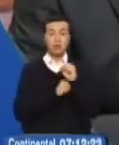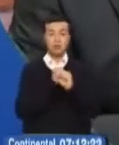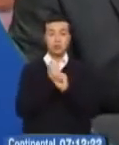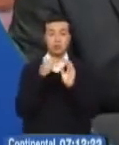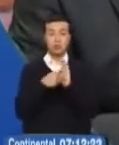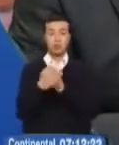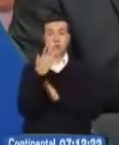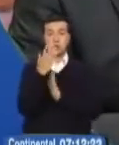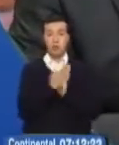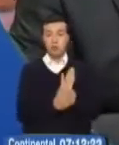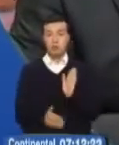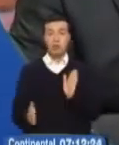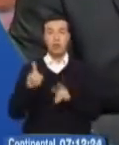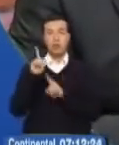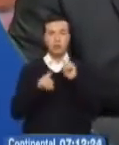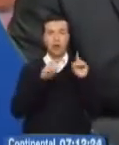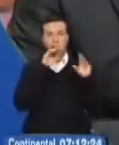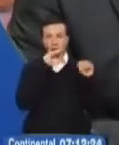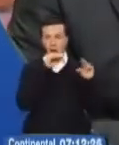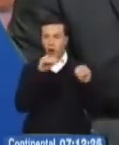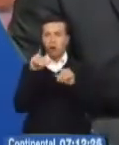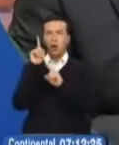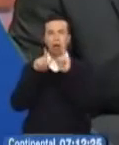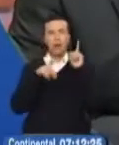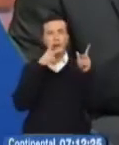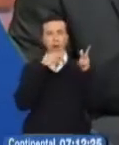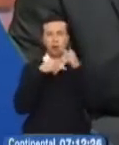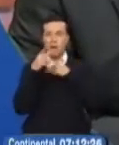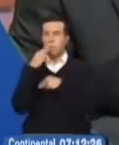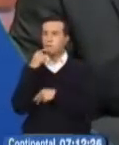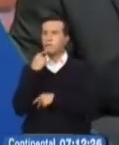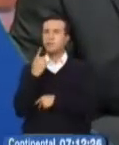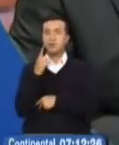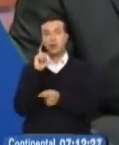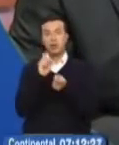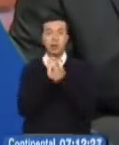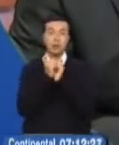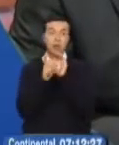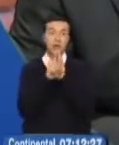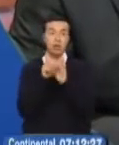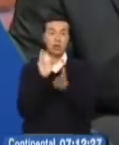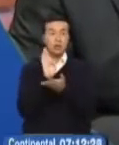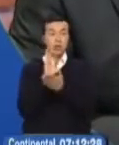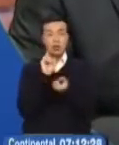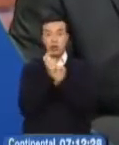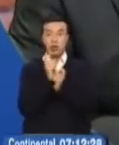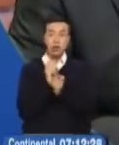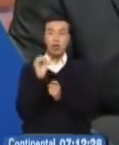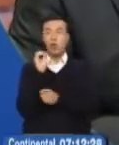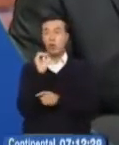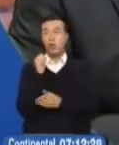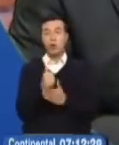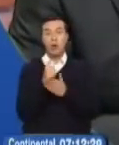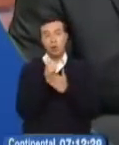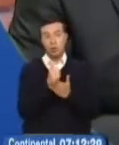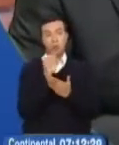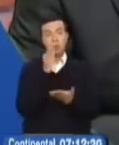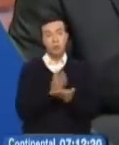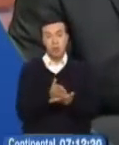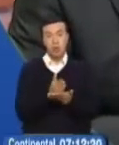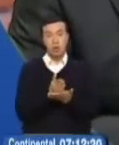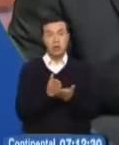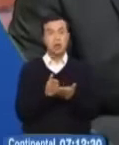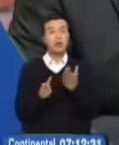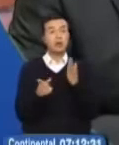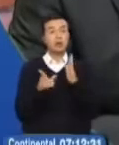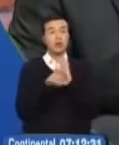2015 se generaron rumores en el sentido de que podrían existir cambios de la ley de seguridad social o que este beneficio iba a ser eliminado de